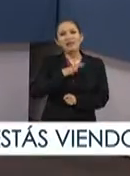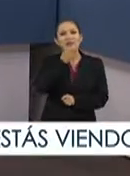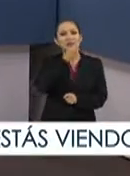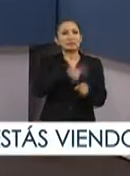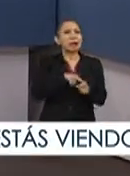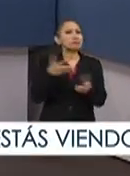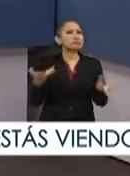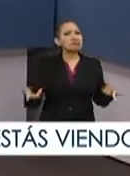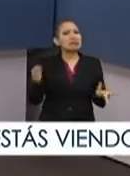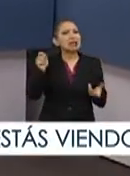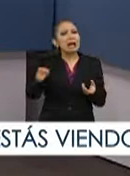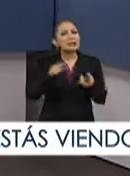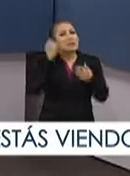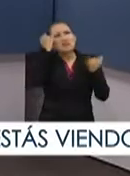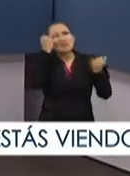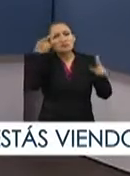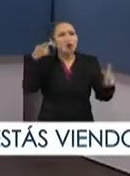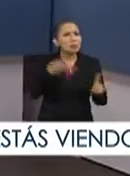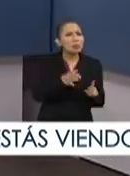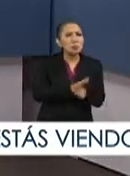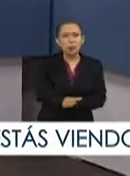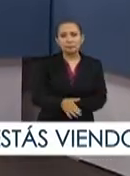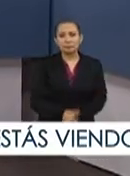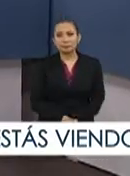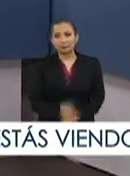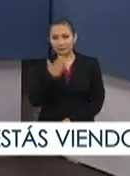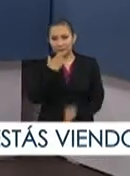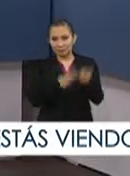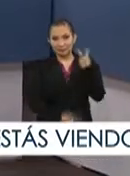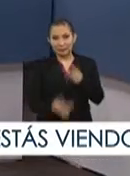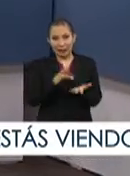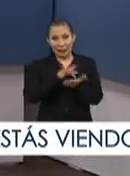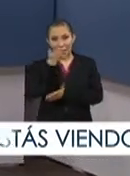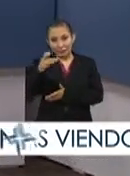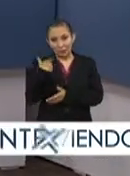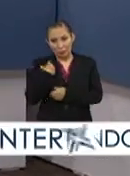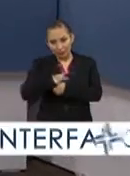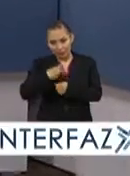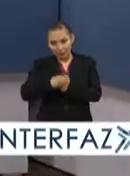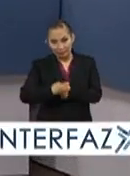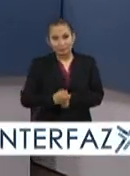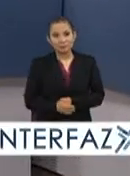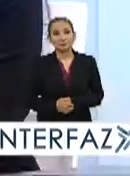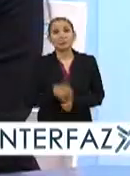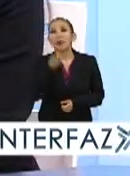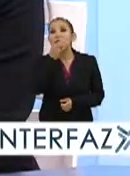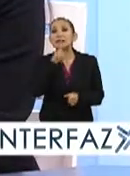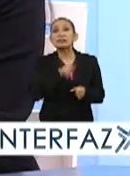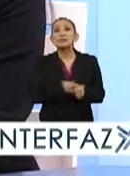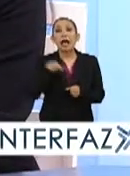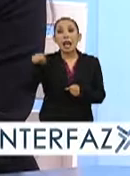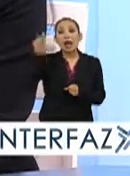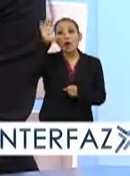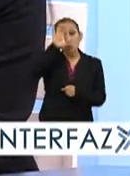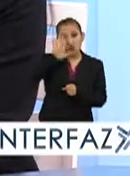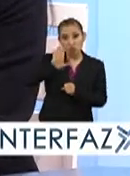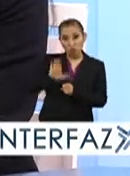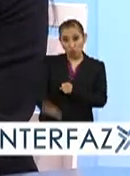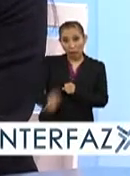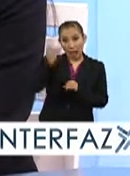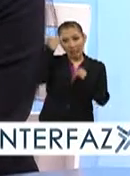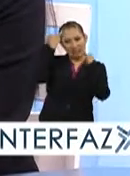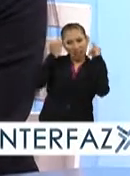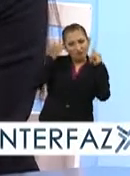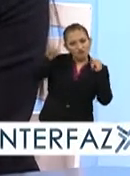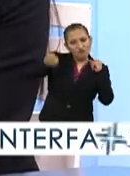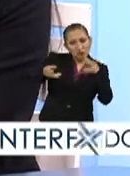dónde surge, cuál es su objetivo principal. Bienvenida. Bueno, gracias, muchas gracias por la invitación. El festival es un festival cultural, un festival de